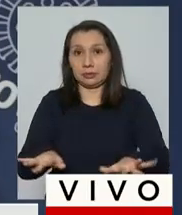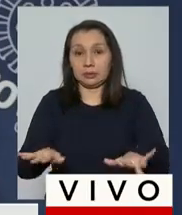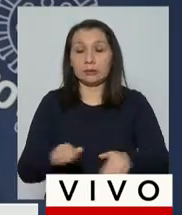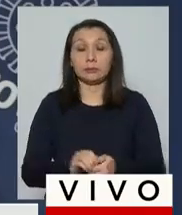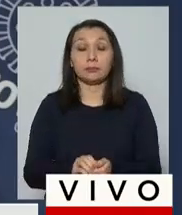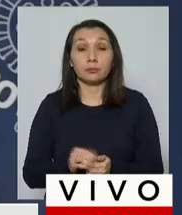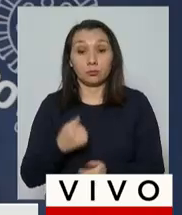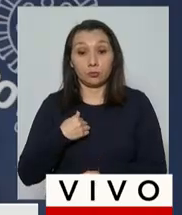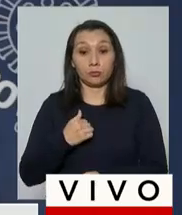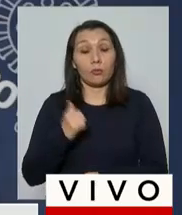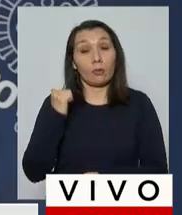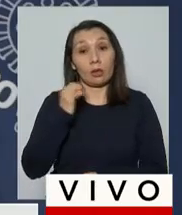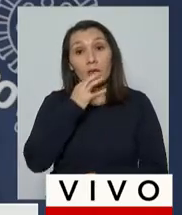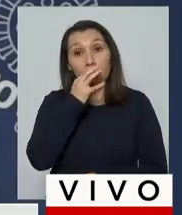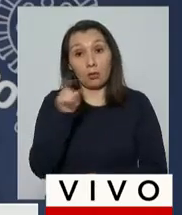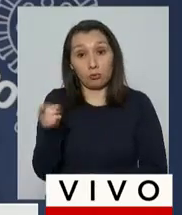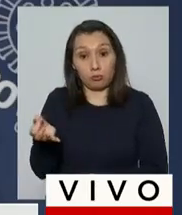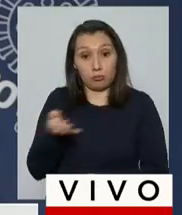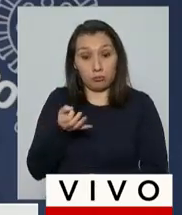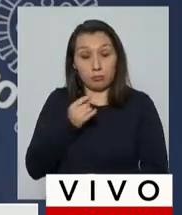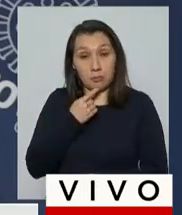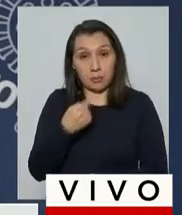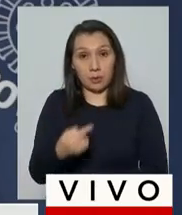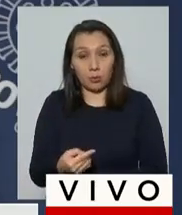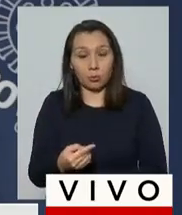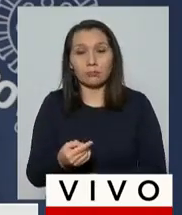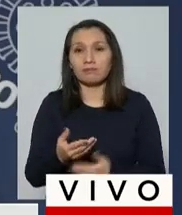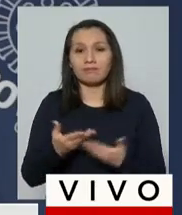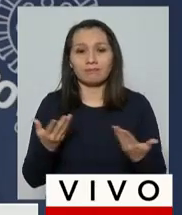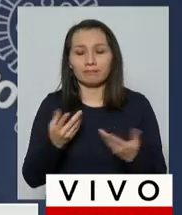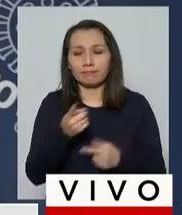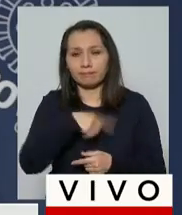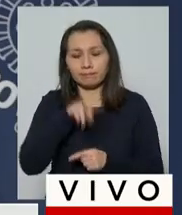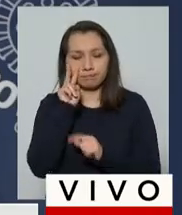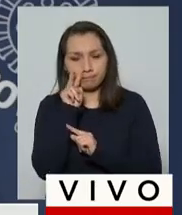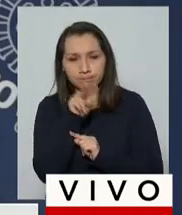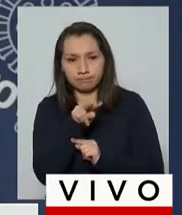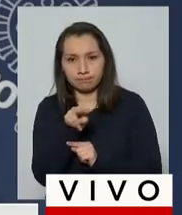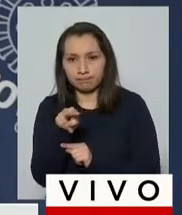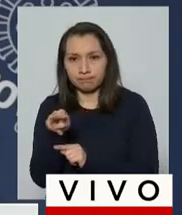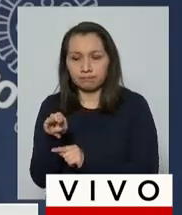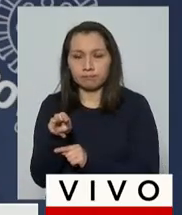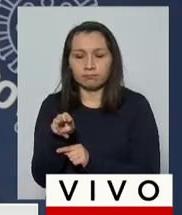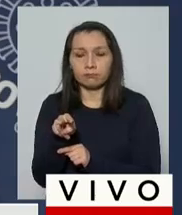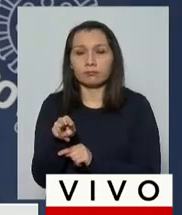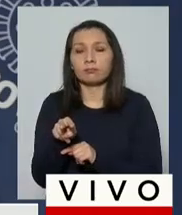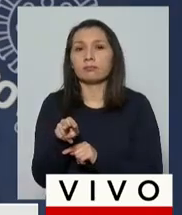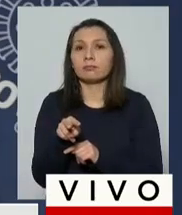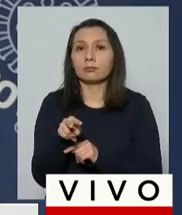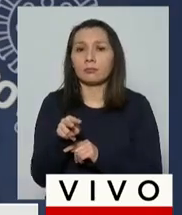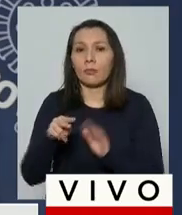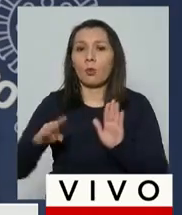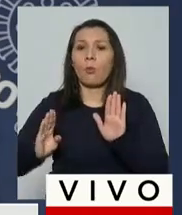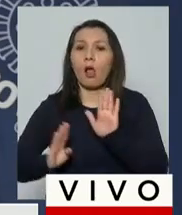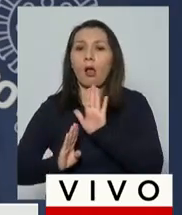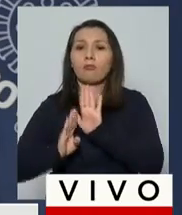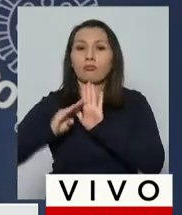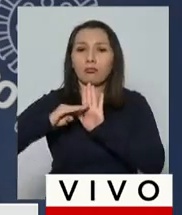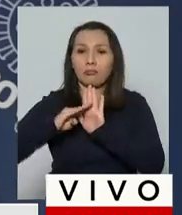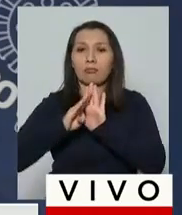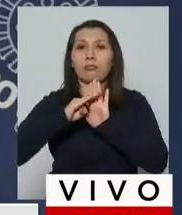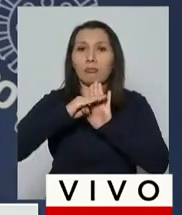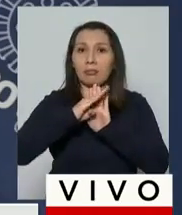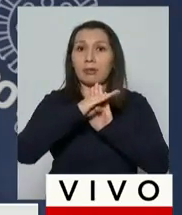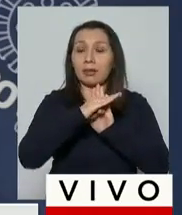Y lo que señalé respecto a su pregunta es que lo que estamos viendo es que la curva de